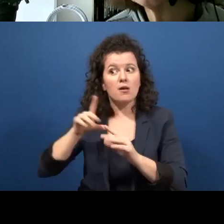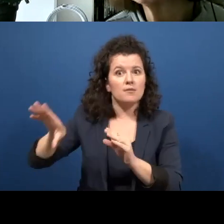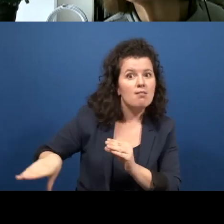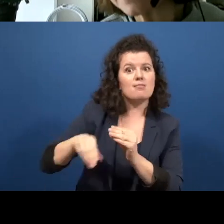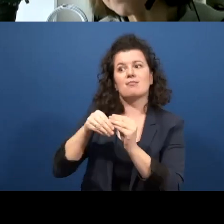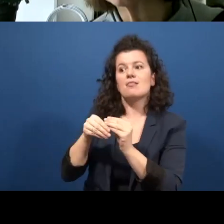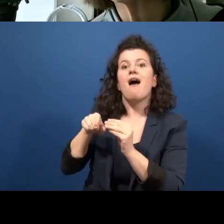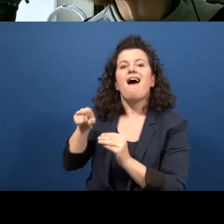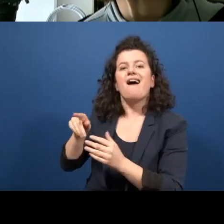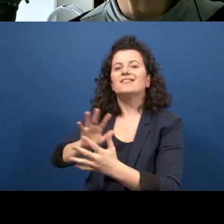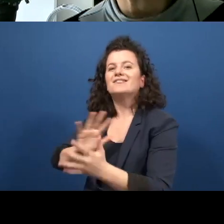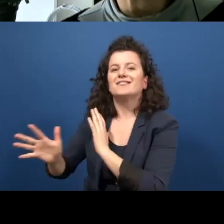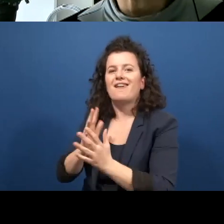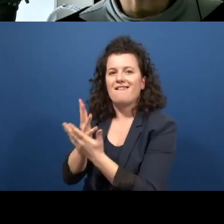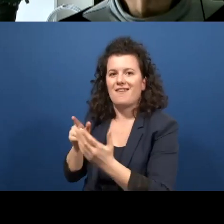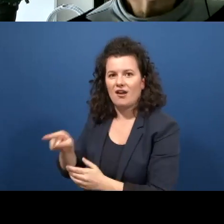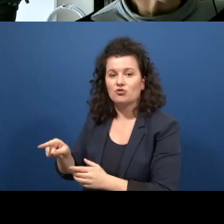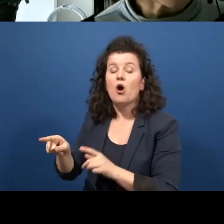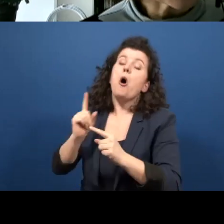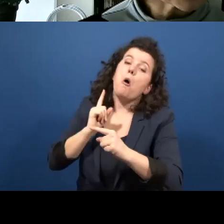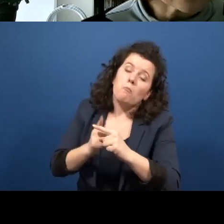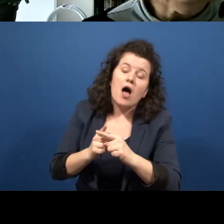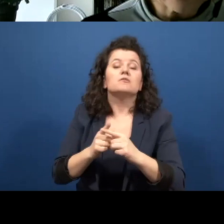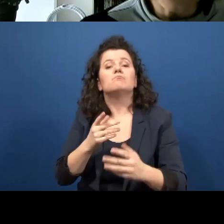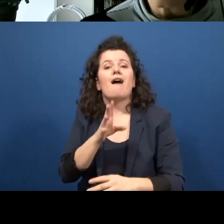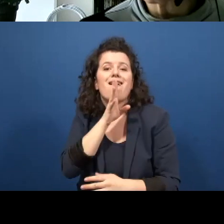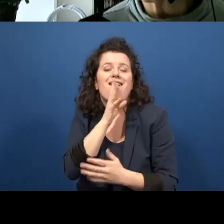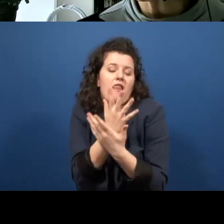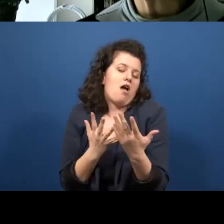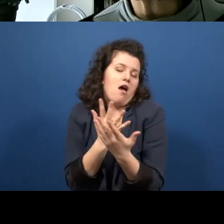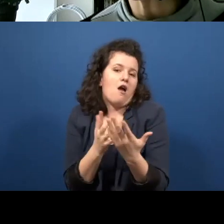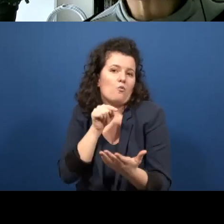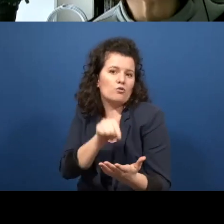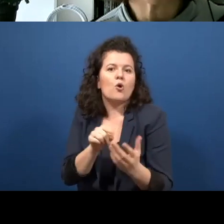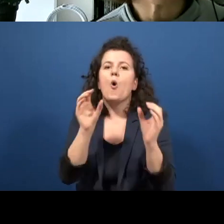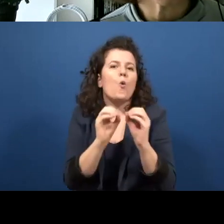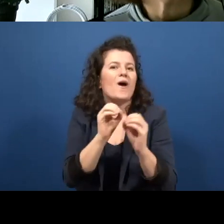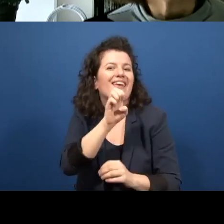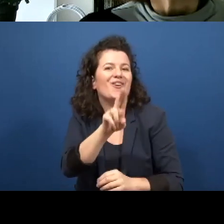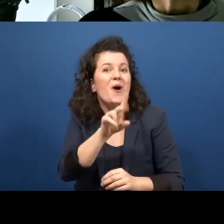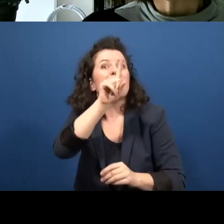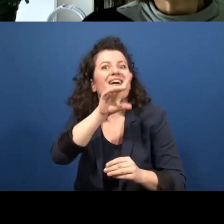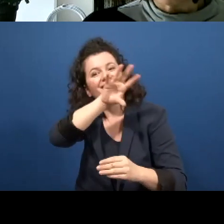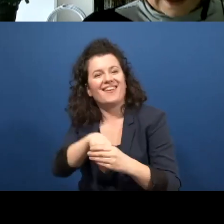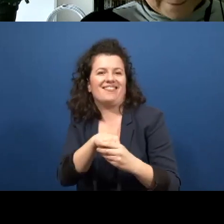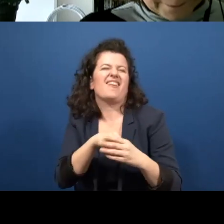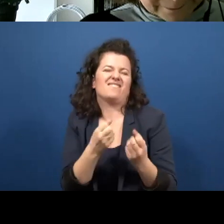no nada más hablados, sino también señados, y de eso es de lo que les quiero hablar el día de hoy.